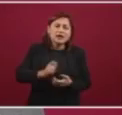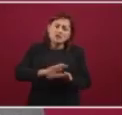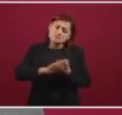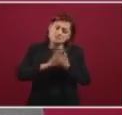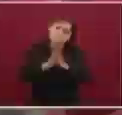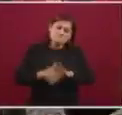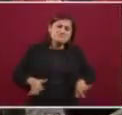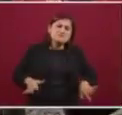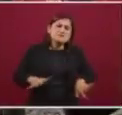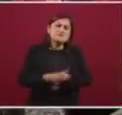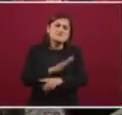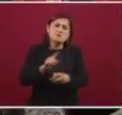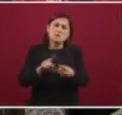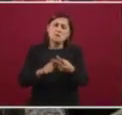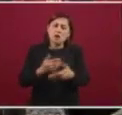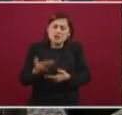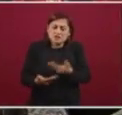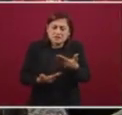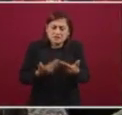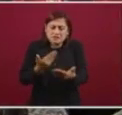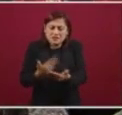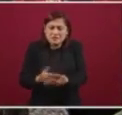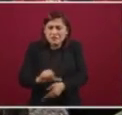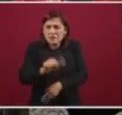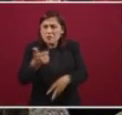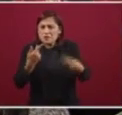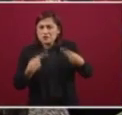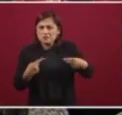al prójimo, servir a los demás, servir a la patria.